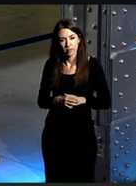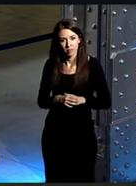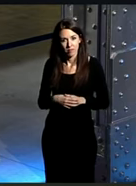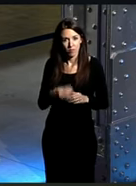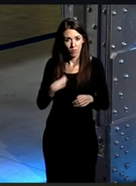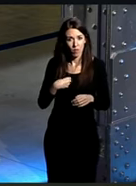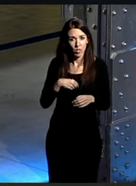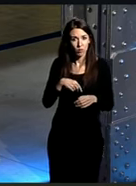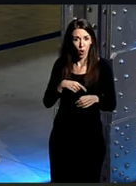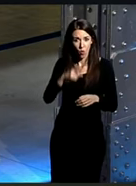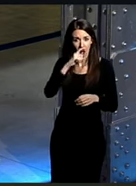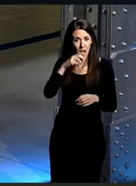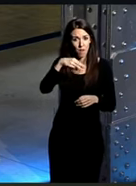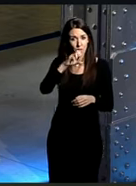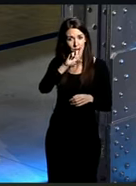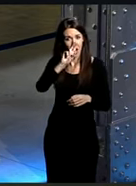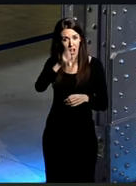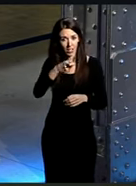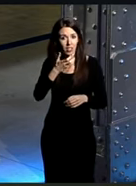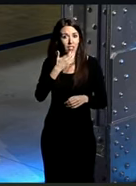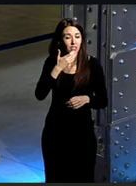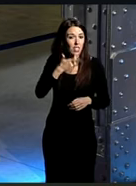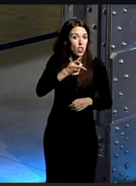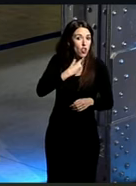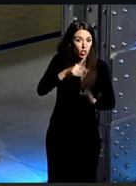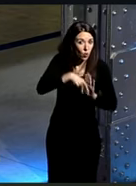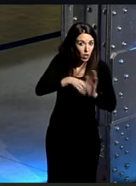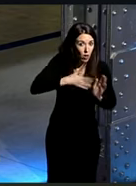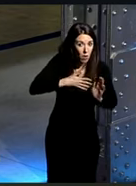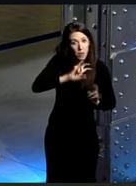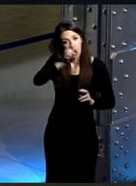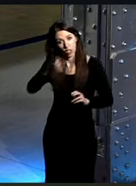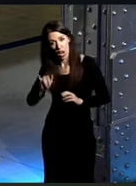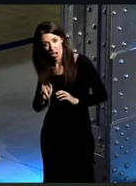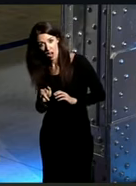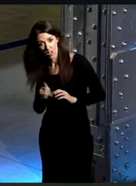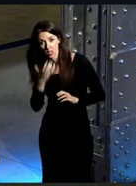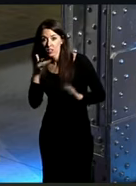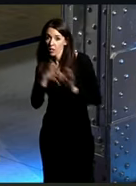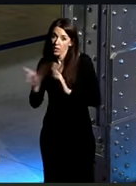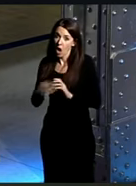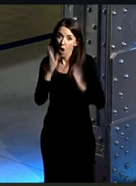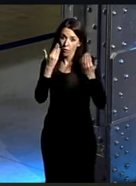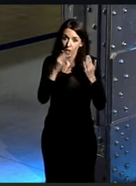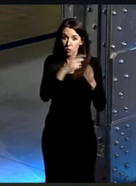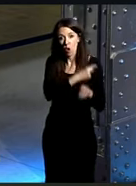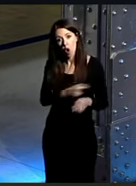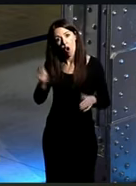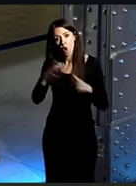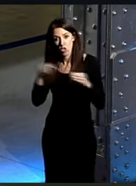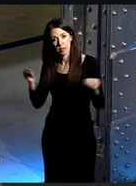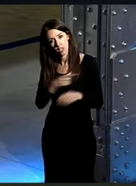Groucho Marx, que tenía, si no le gustaban estos, tenía otros. Así que le dijimos, o se meten en Facebook o se van de la